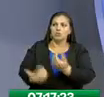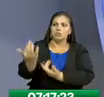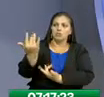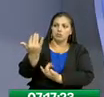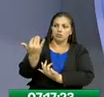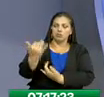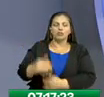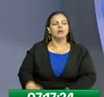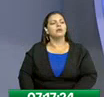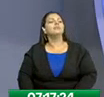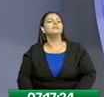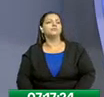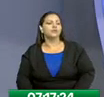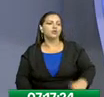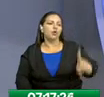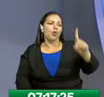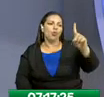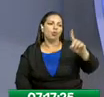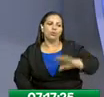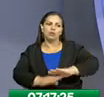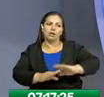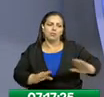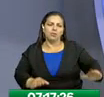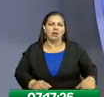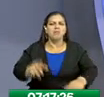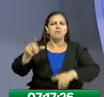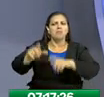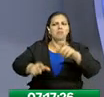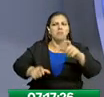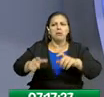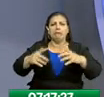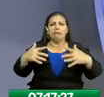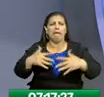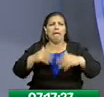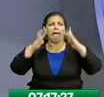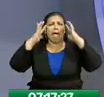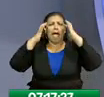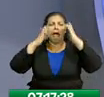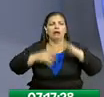podrían basarse en un temor de la ciudadanía, pero realmente no...